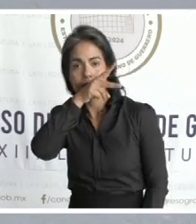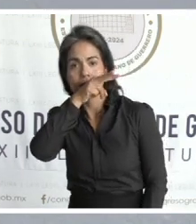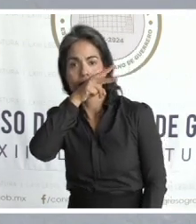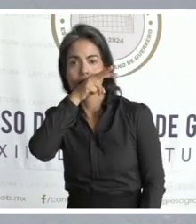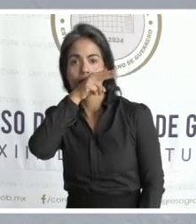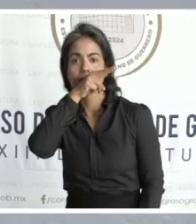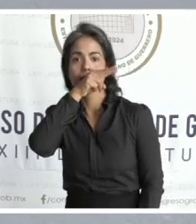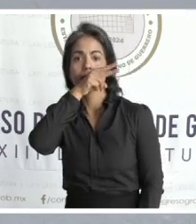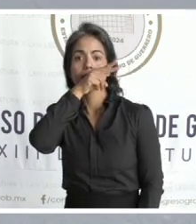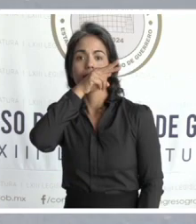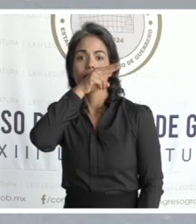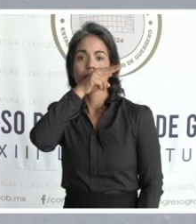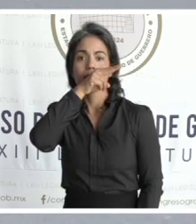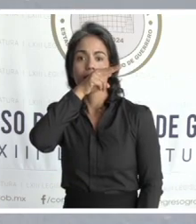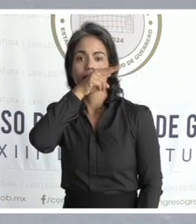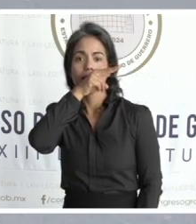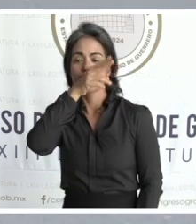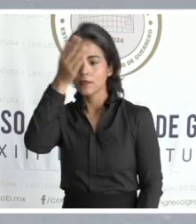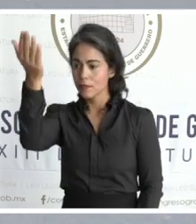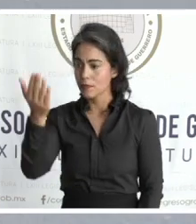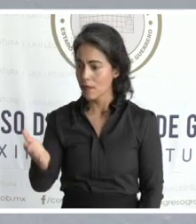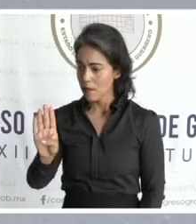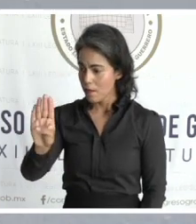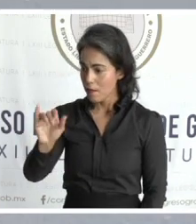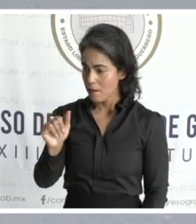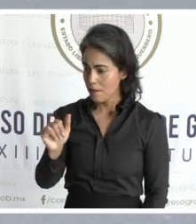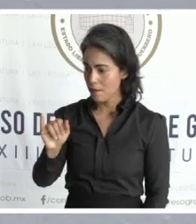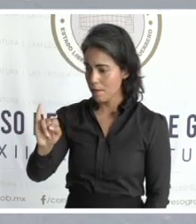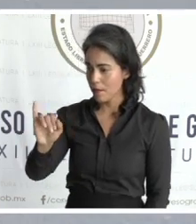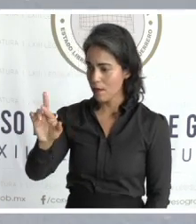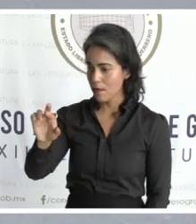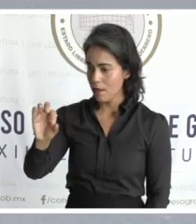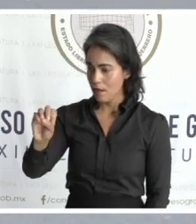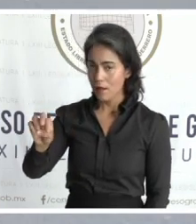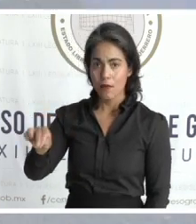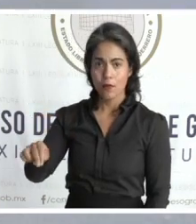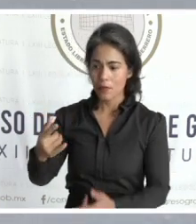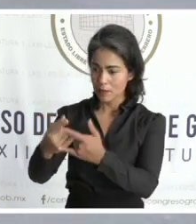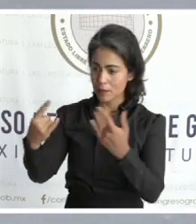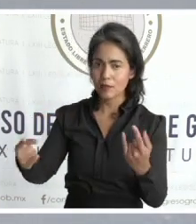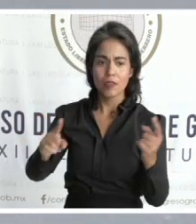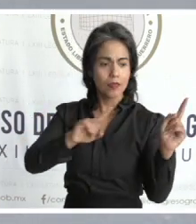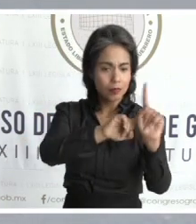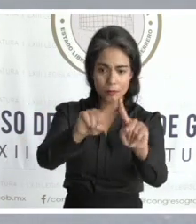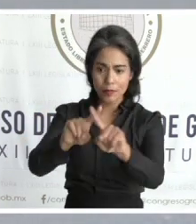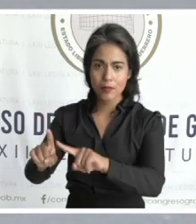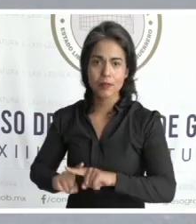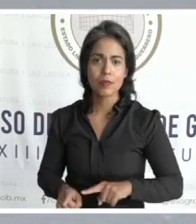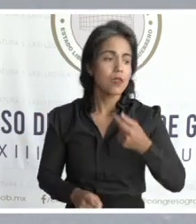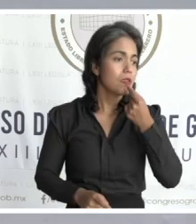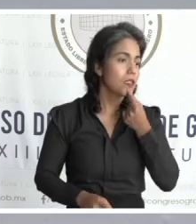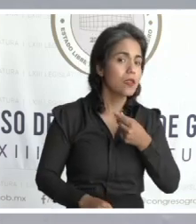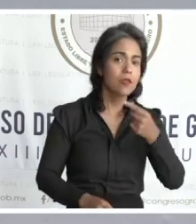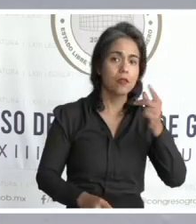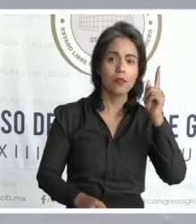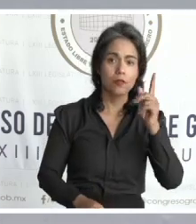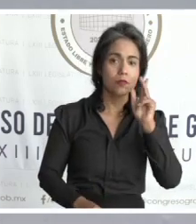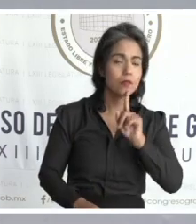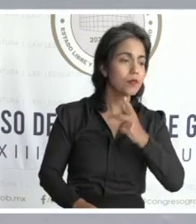preocupa que sucedan estos hechos violentos que atentan contra nuestras niñas y contra nuestros